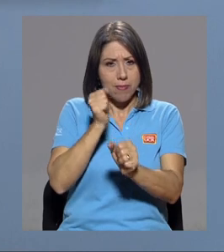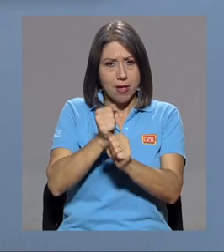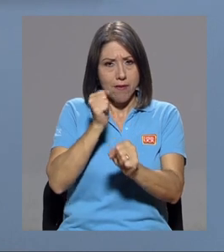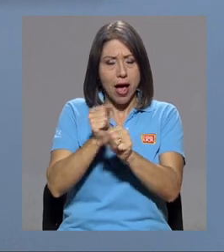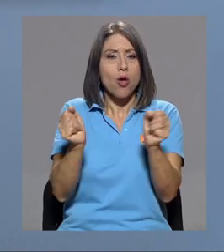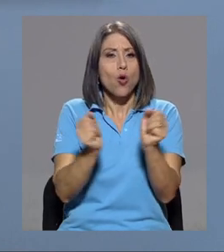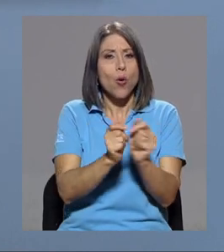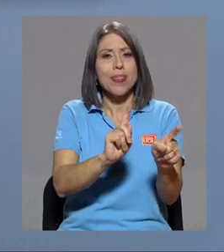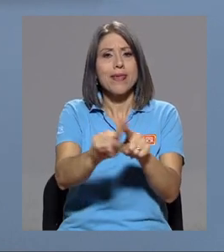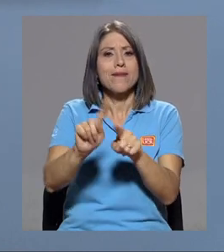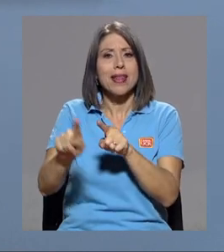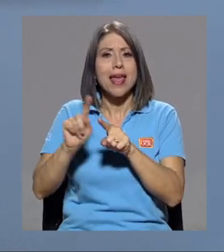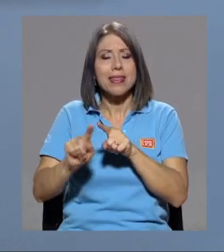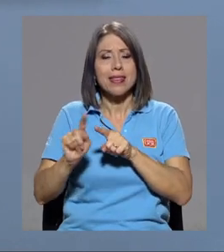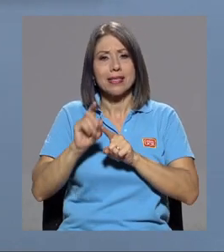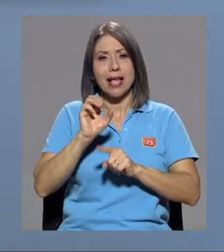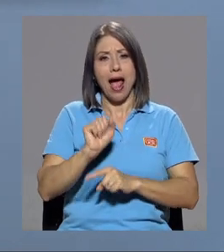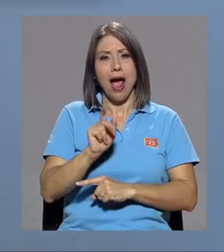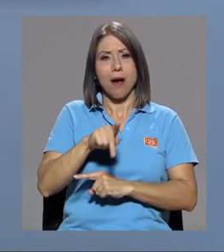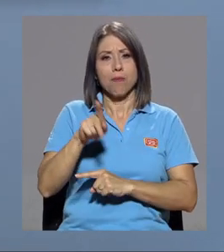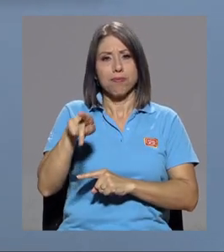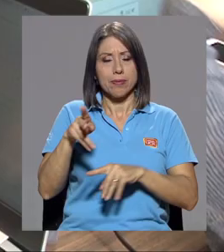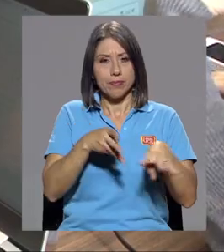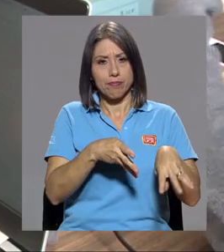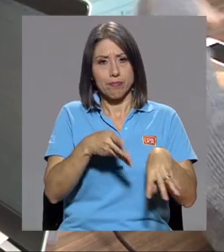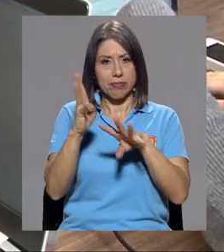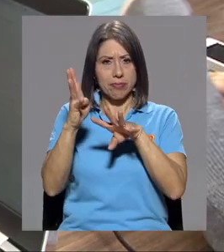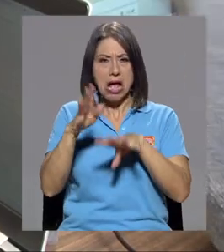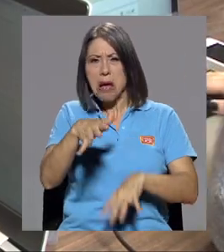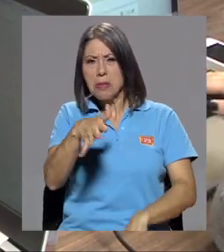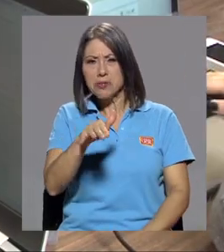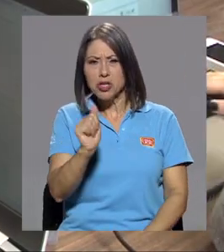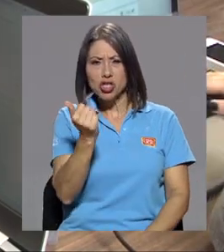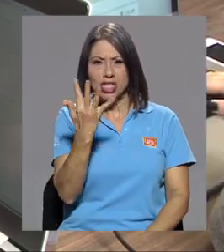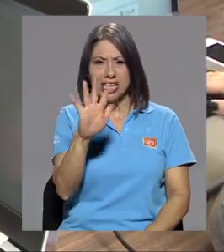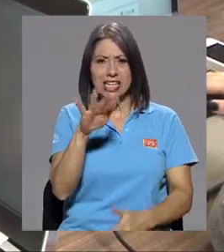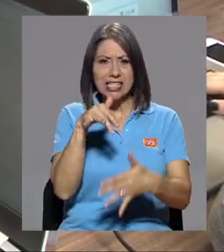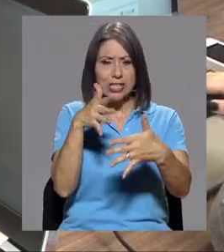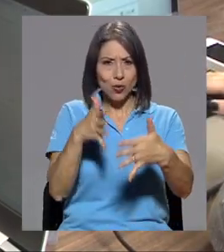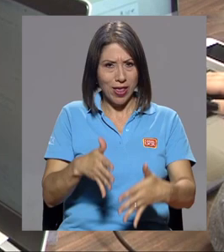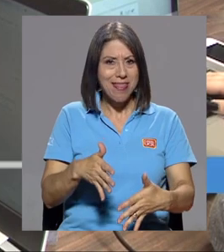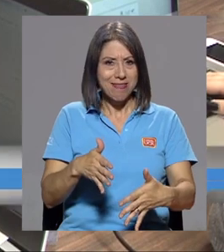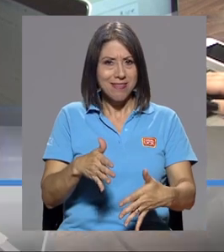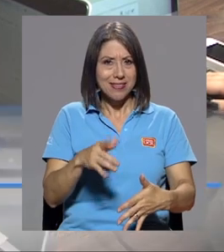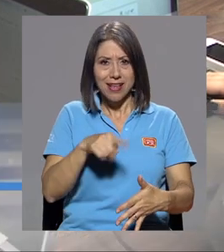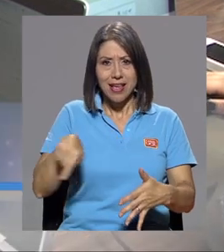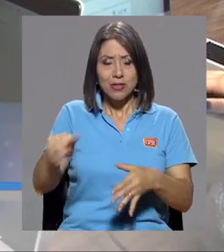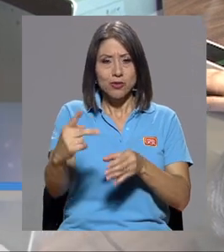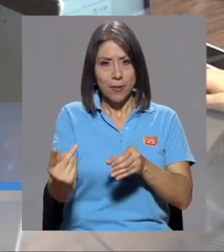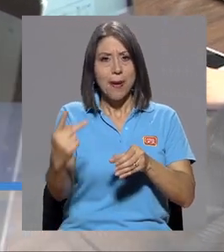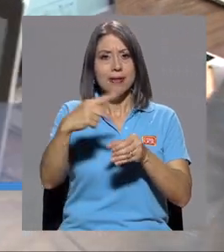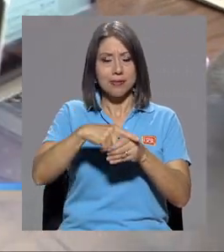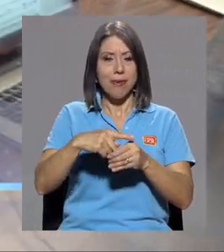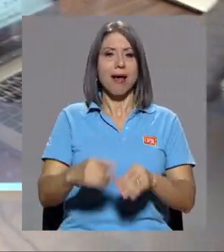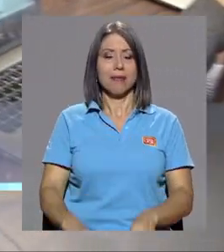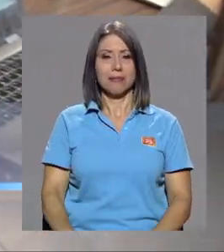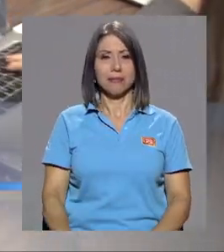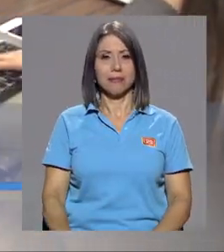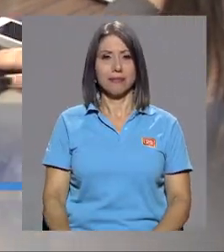se han desarrollado para la plataforma. Hay alrededor de 15 estudiantes más o menos que están participando.